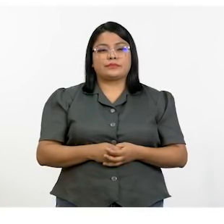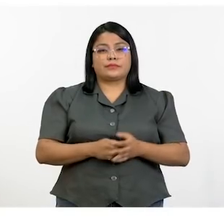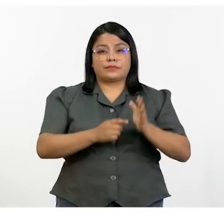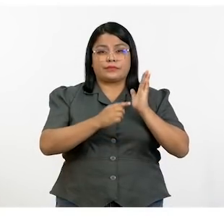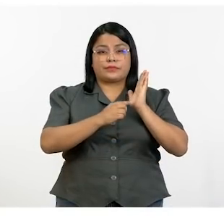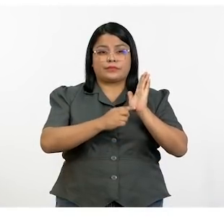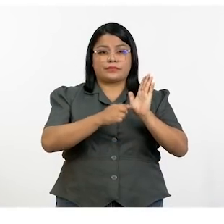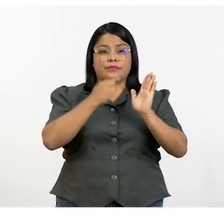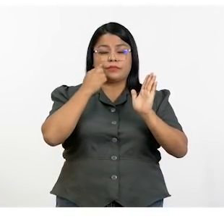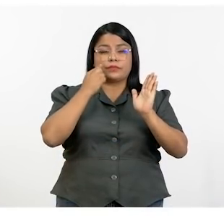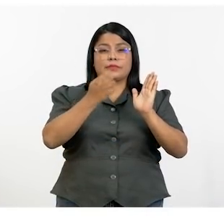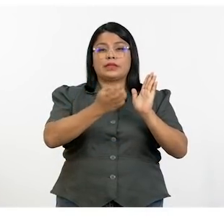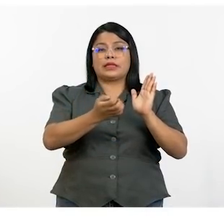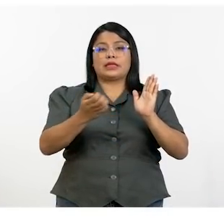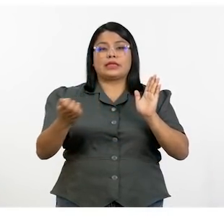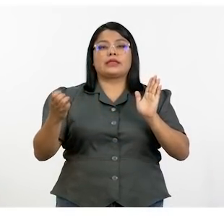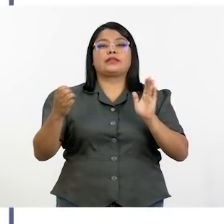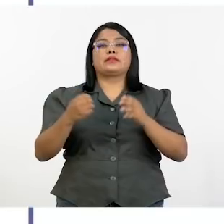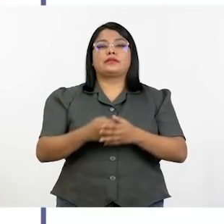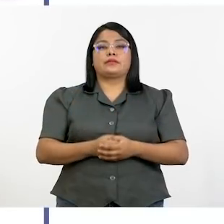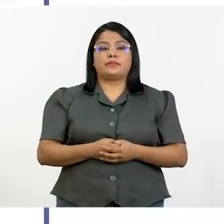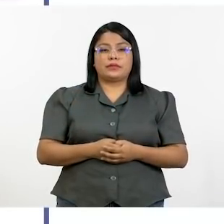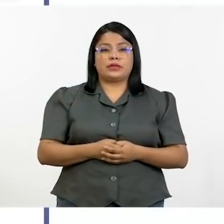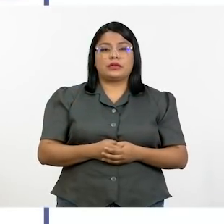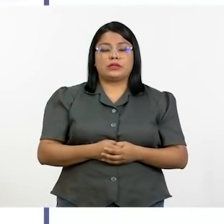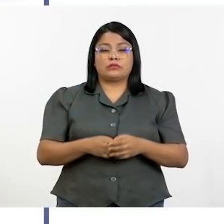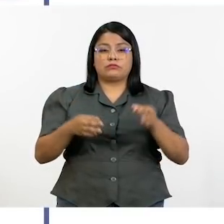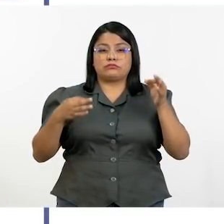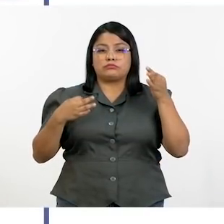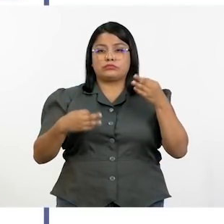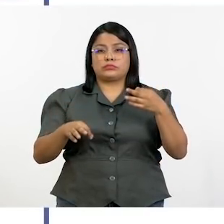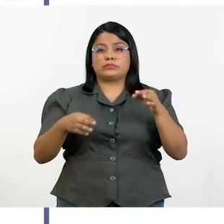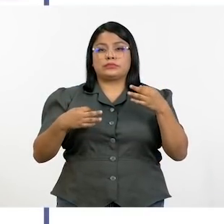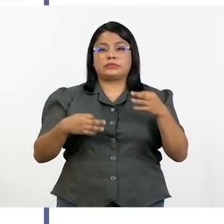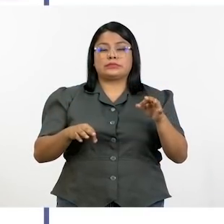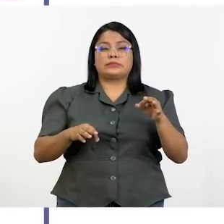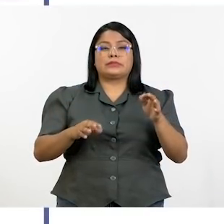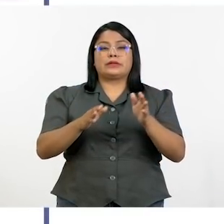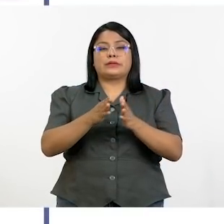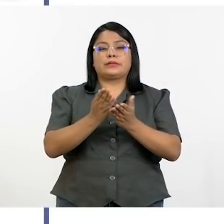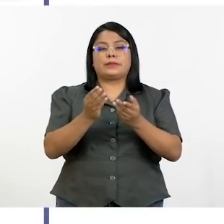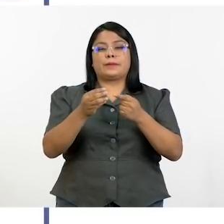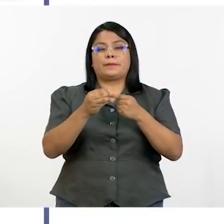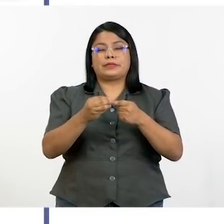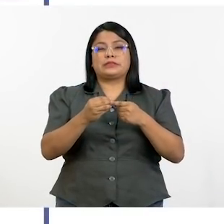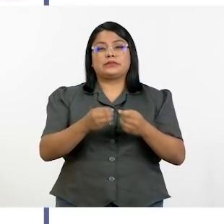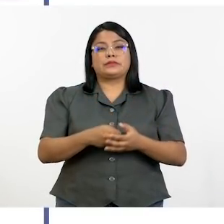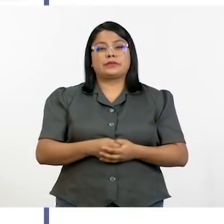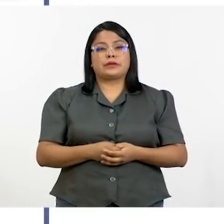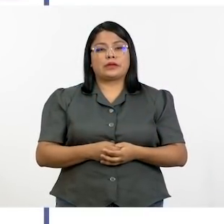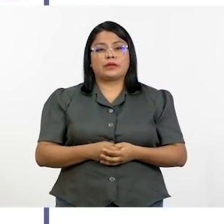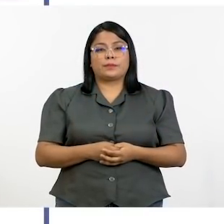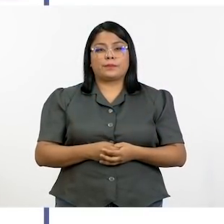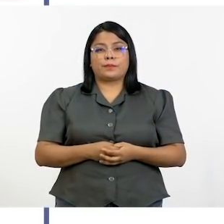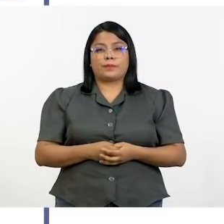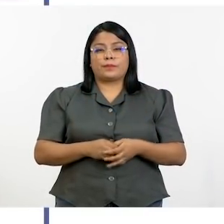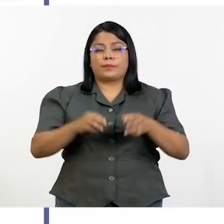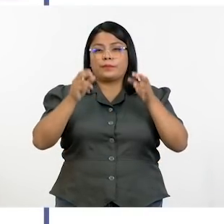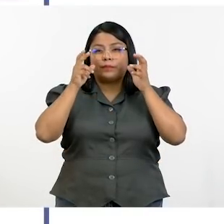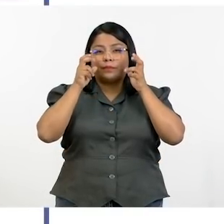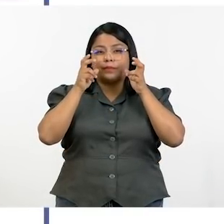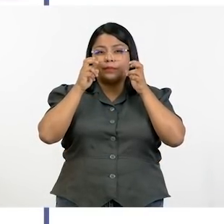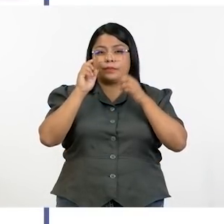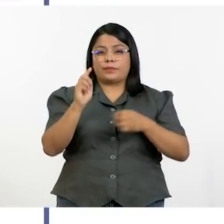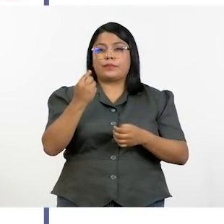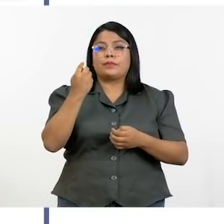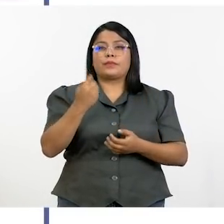Vamos a señalar los elementos o apartados que componen las páginas de orientaciones específicas. Como se observa,